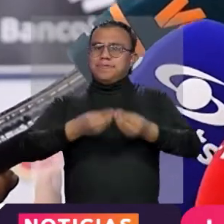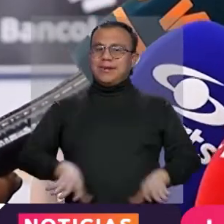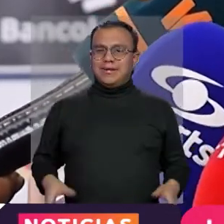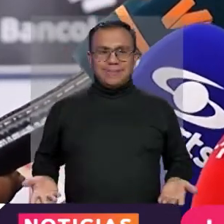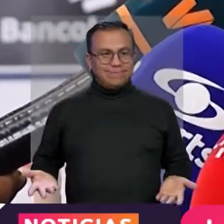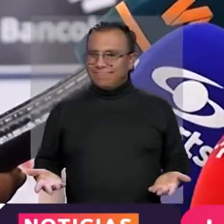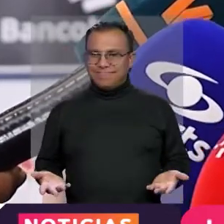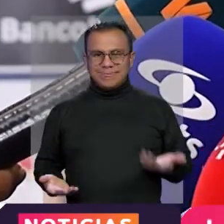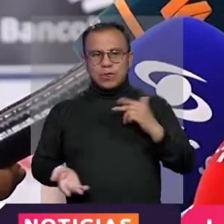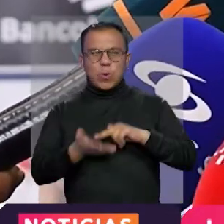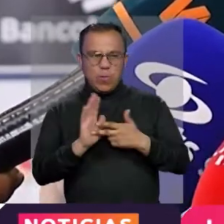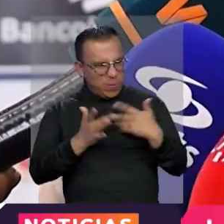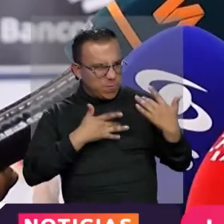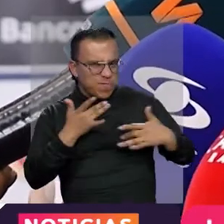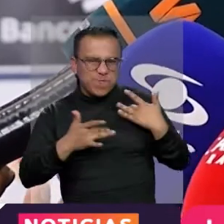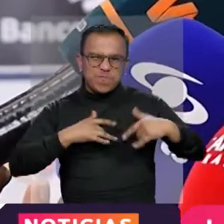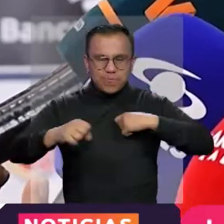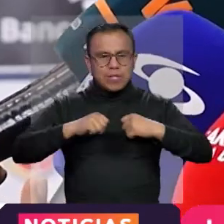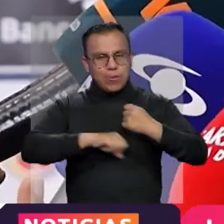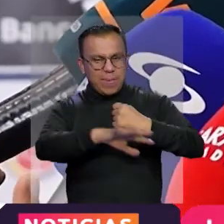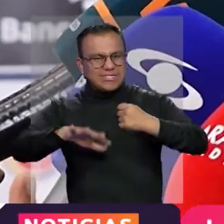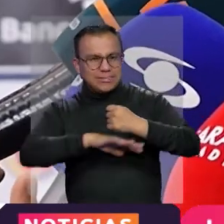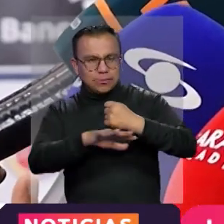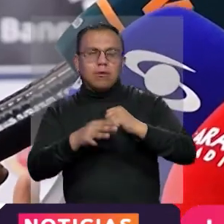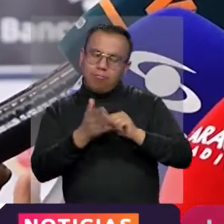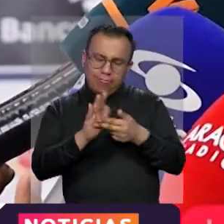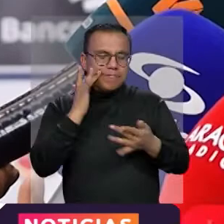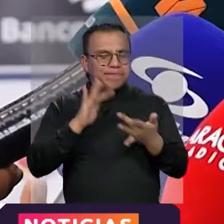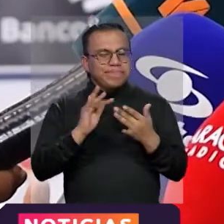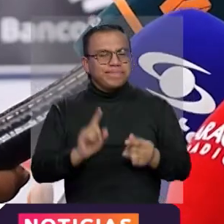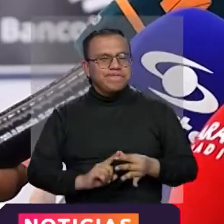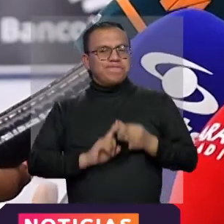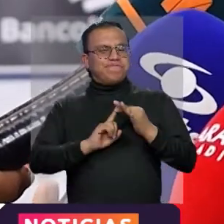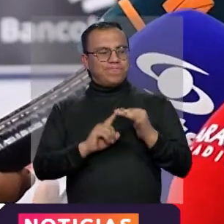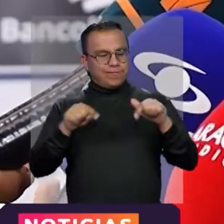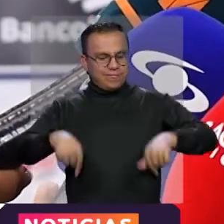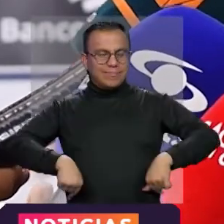como ese toque, la base que tenemos y esa esencia de estar acá en selección.